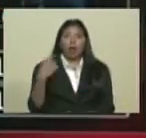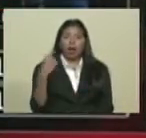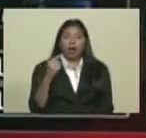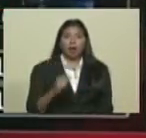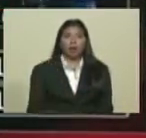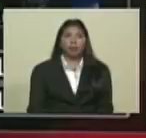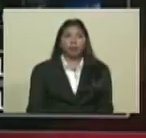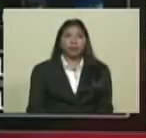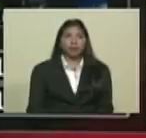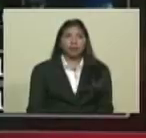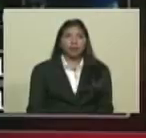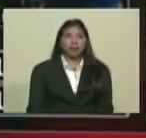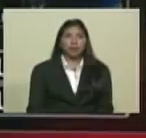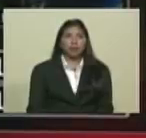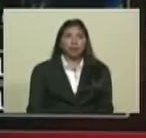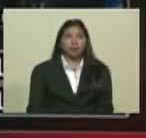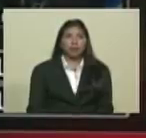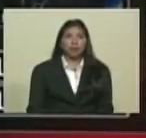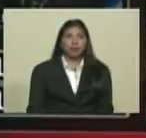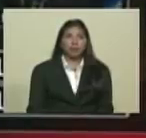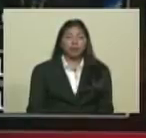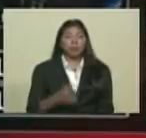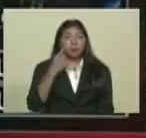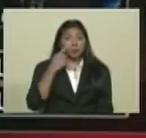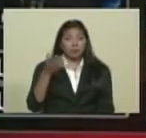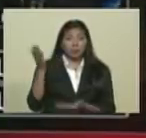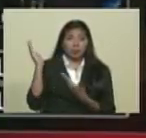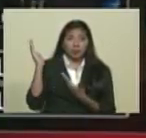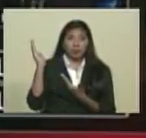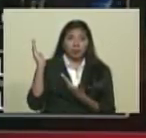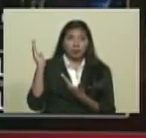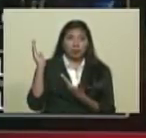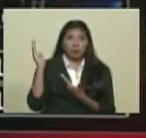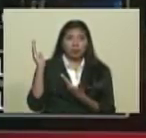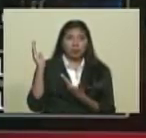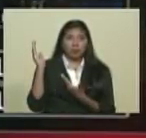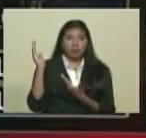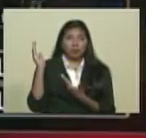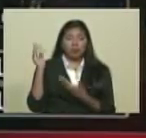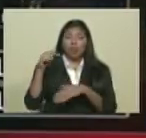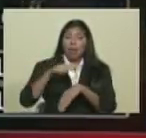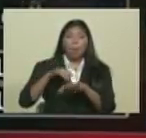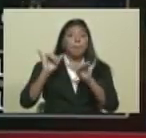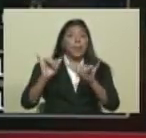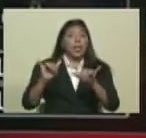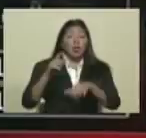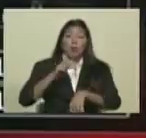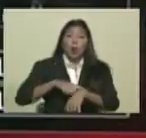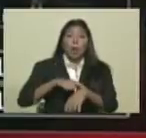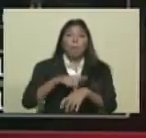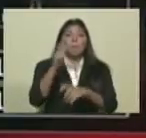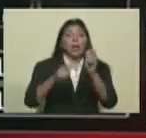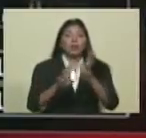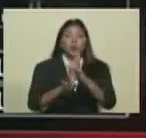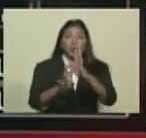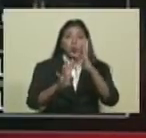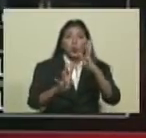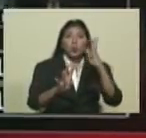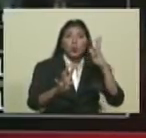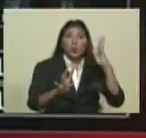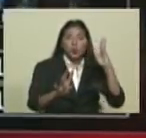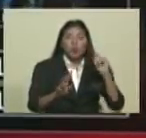Esas son imágenes del telepuerto de Venezolana de Televisión. Son imágenes a esta hora de gente haciendo cola en centros